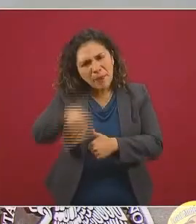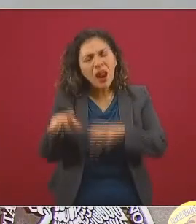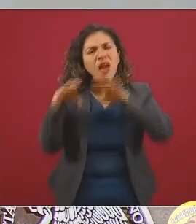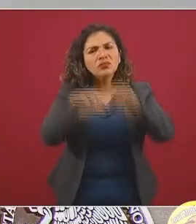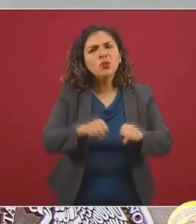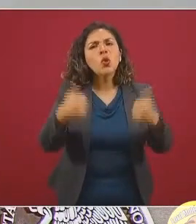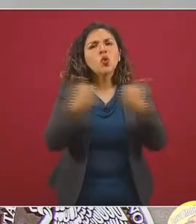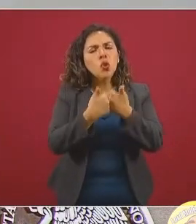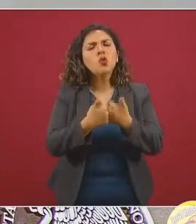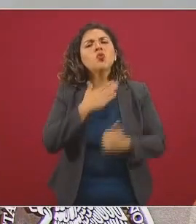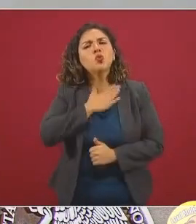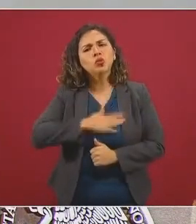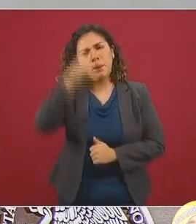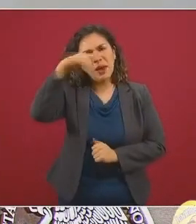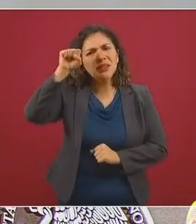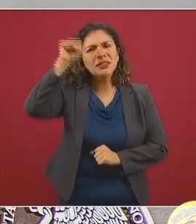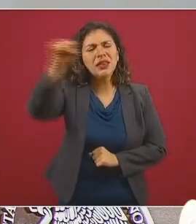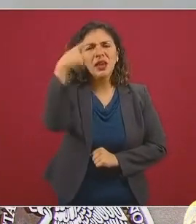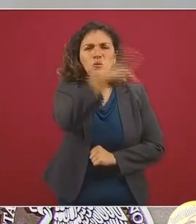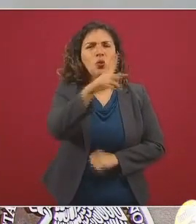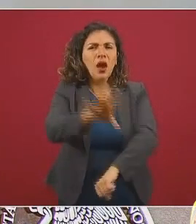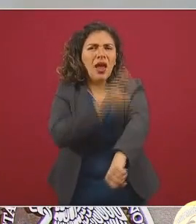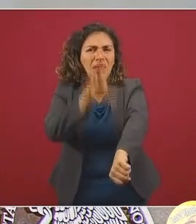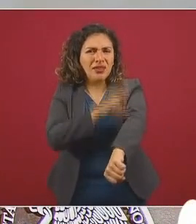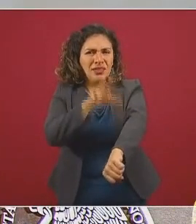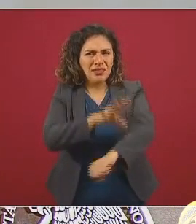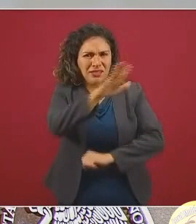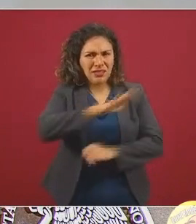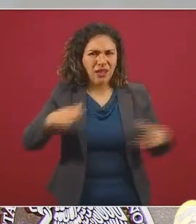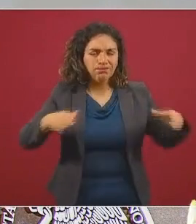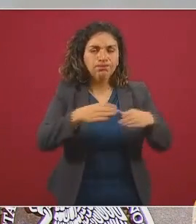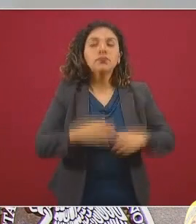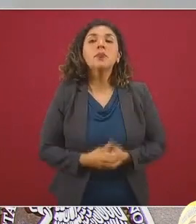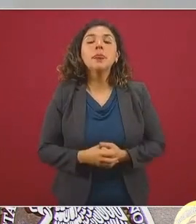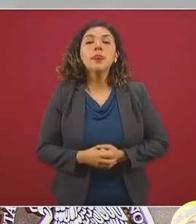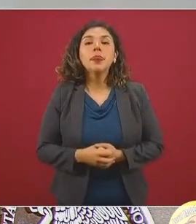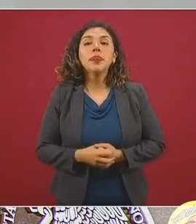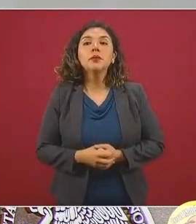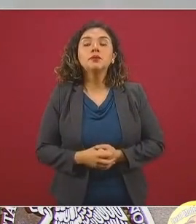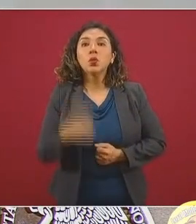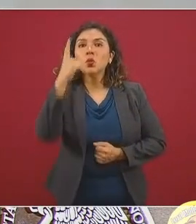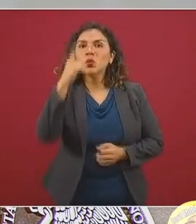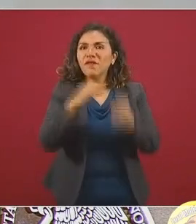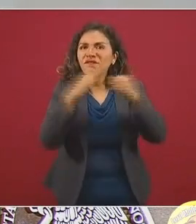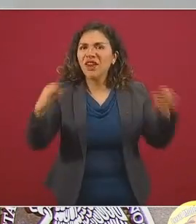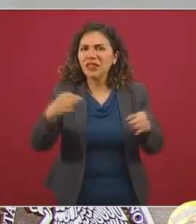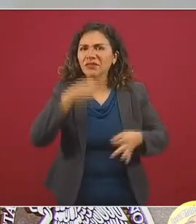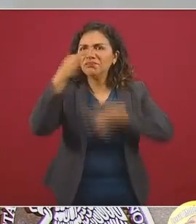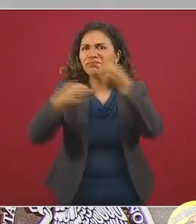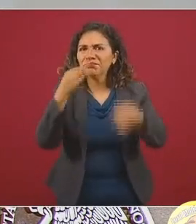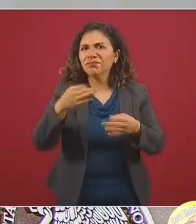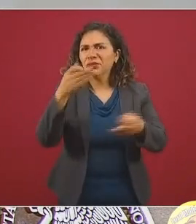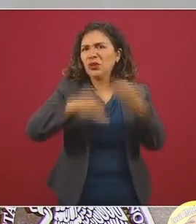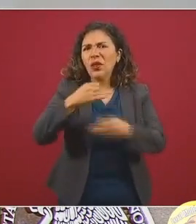del sindicato de electricistas y había una consigna, se